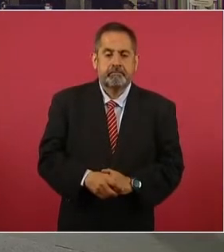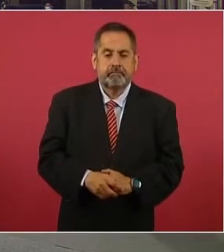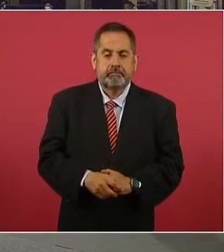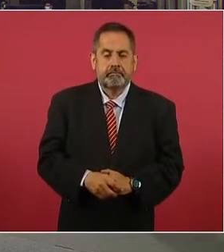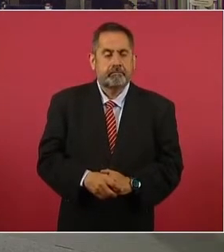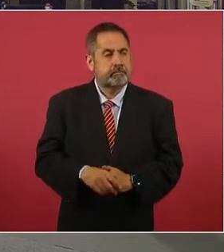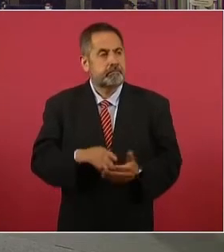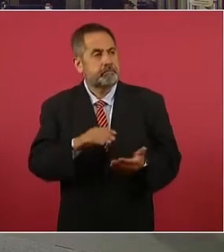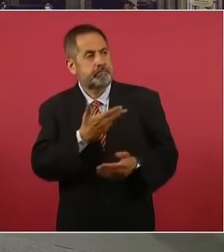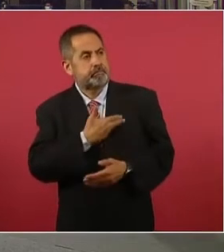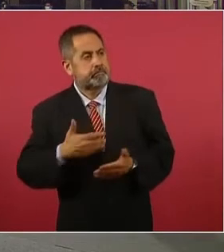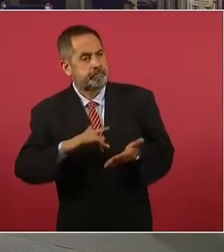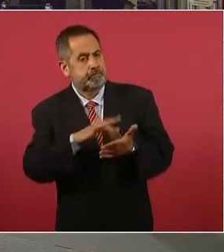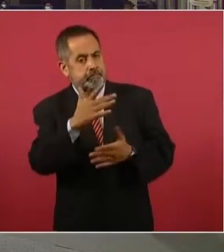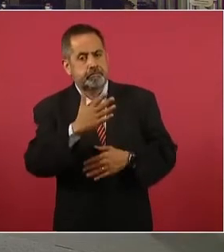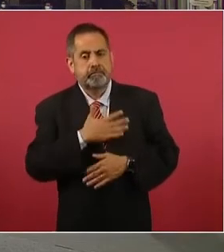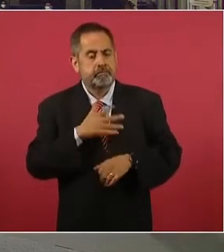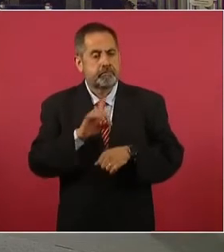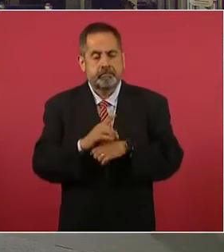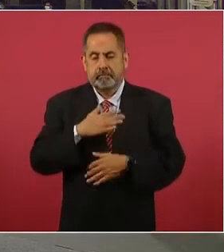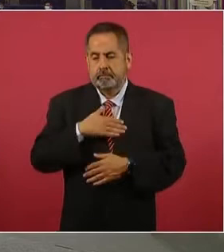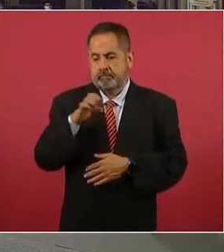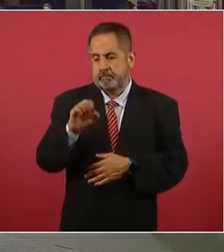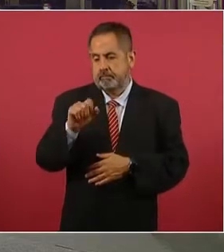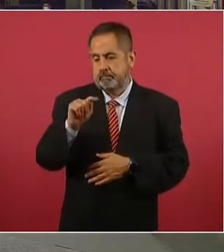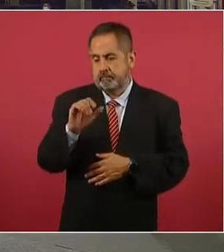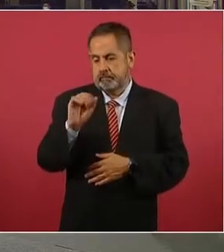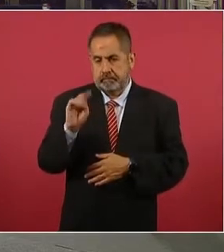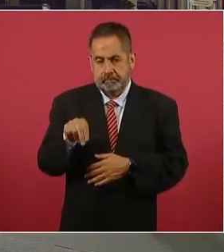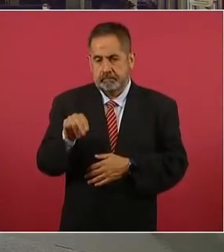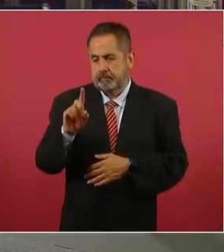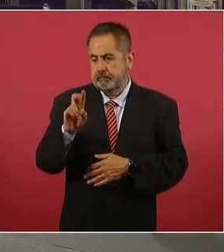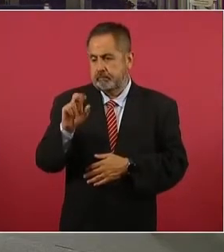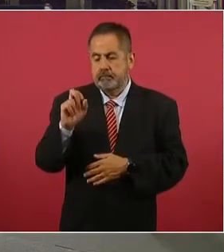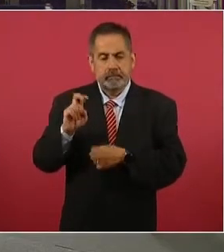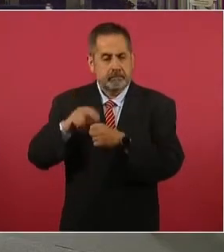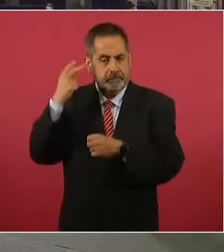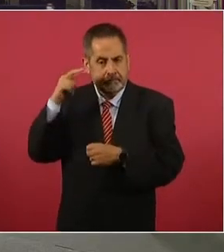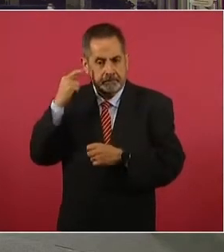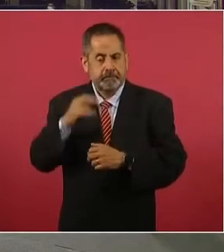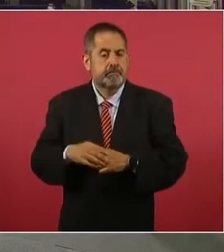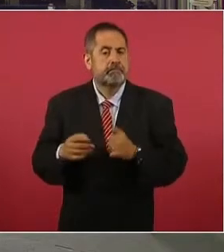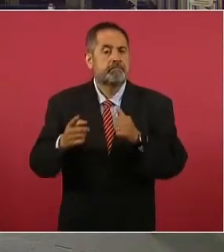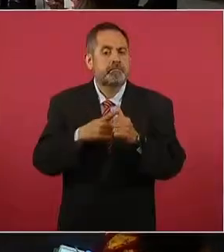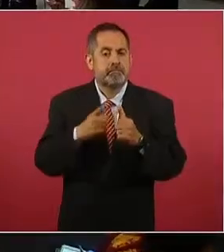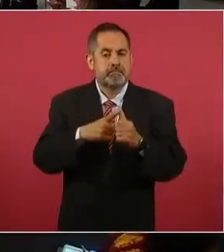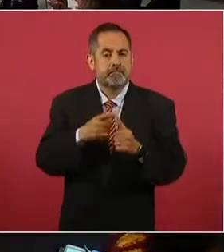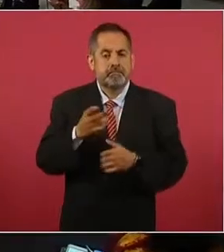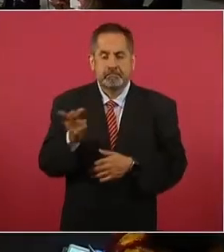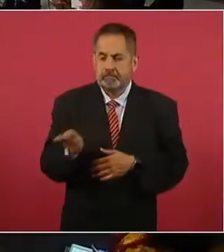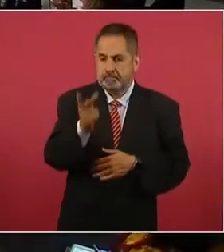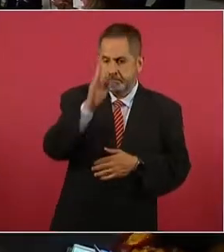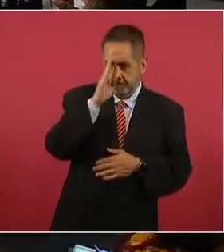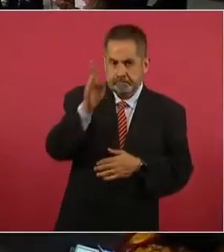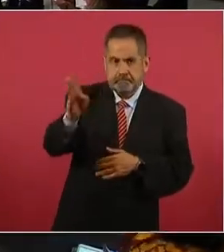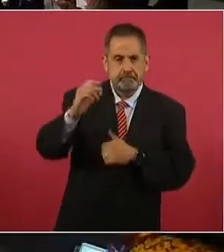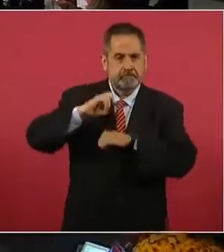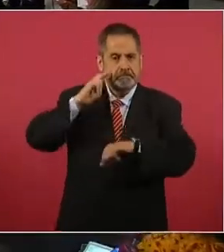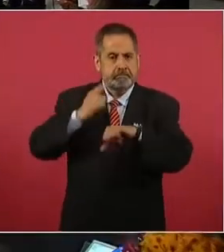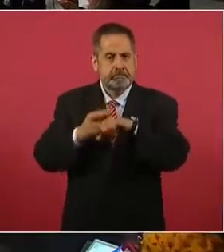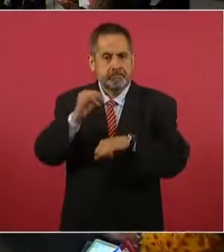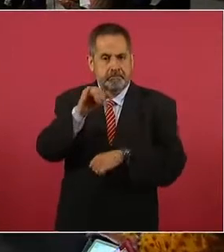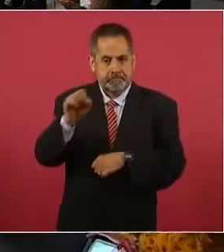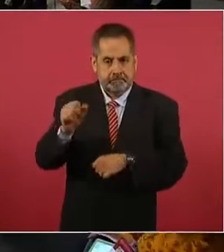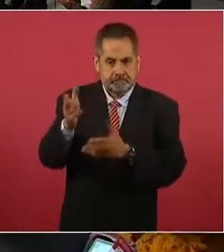Gracias, presidente. Muy buenos días. Esteban Durán, Vanguardia, Veracruz. En primera, para el titular del Seguro Social, sobre